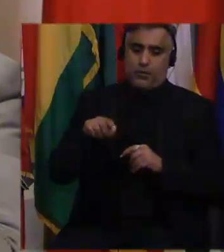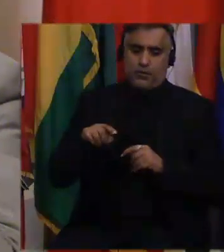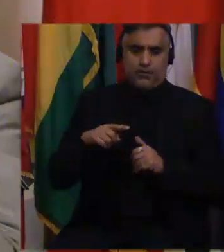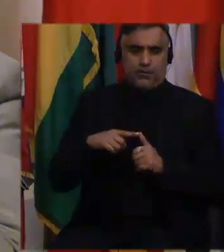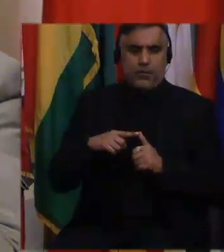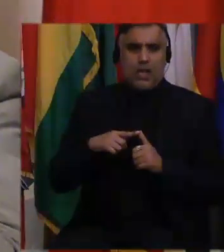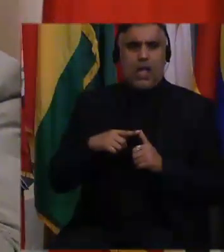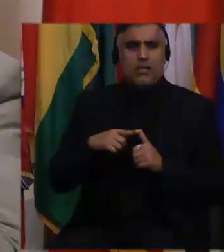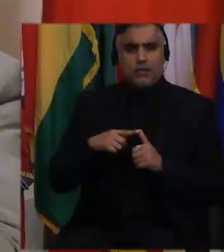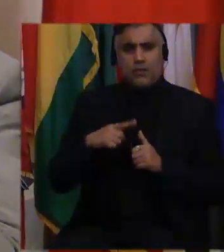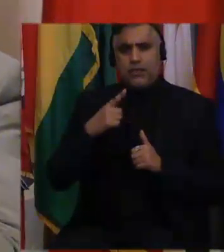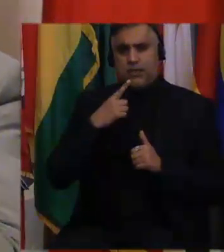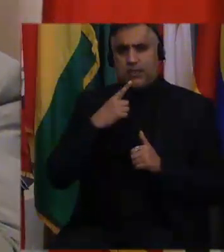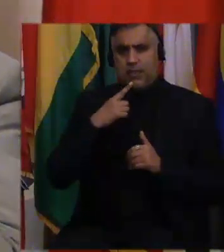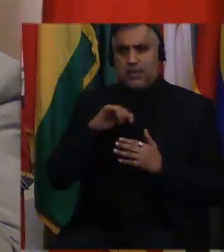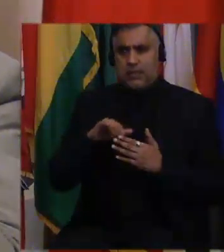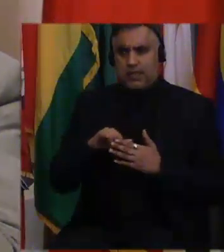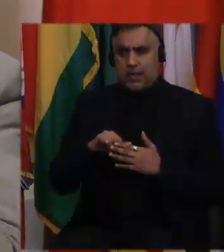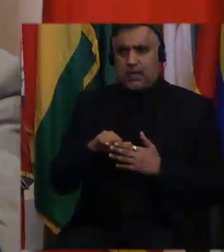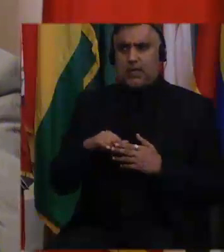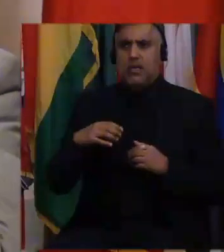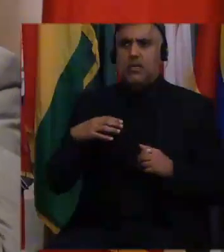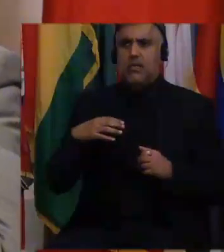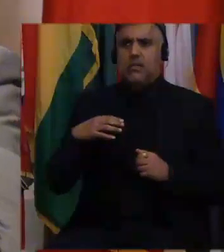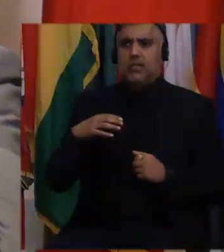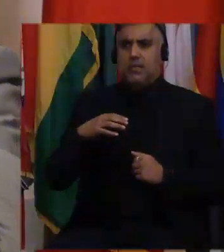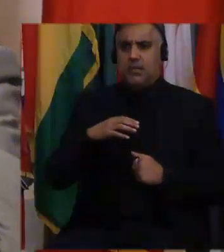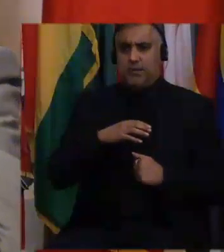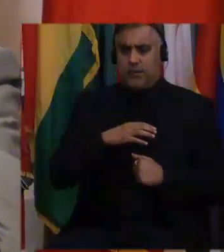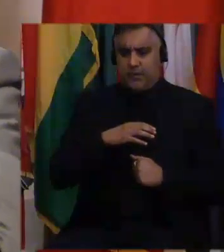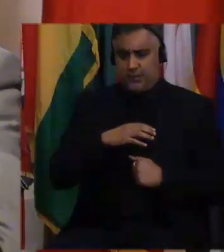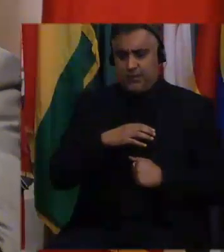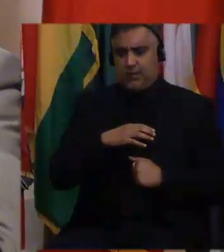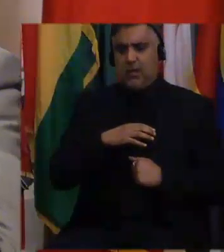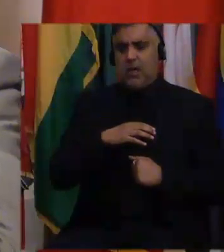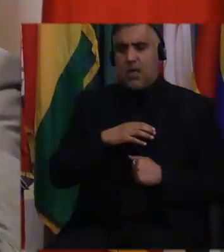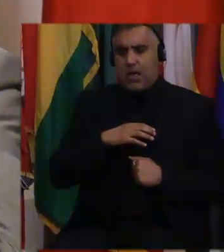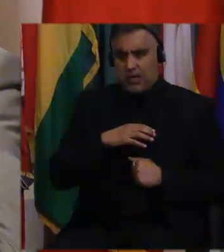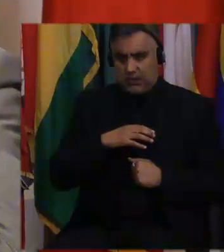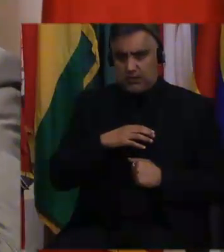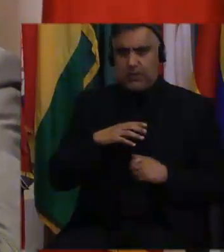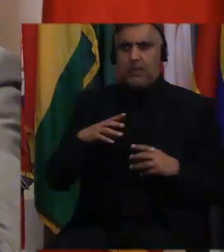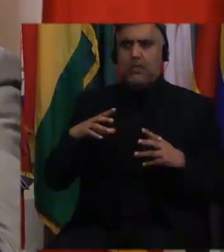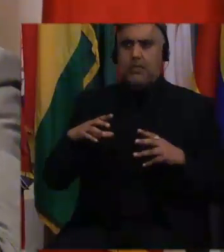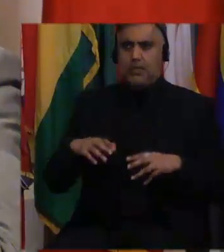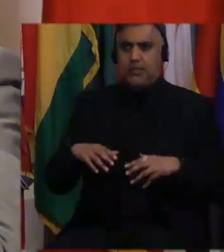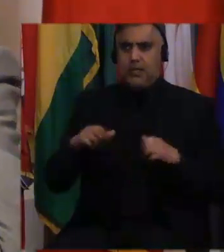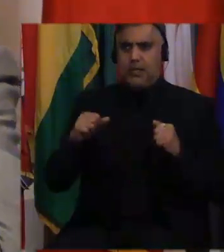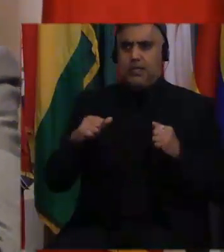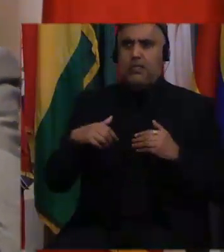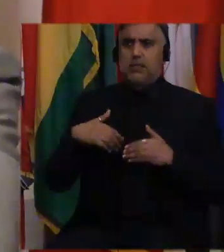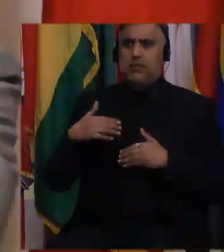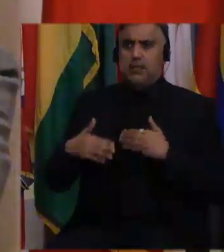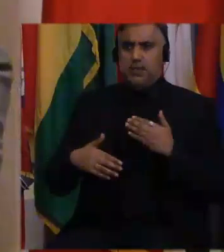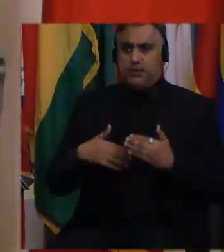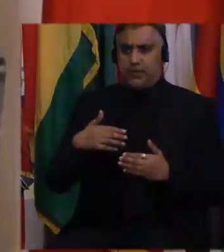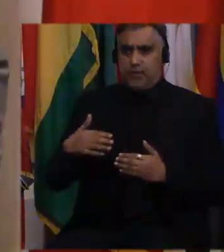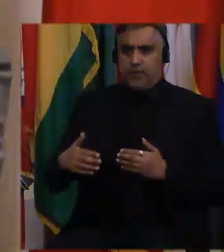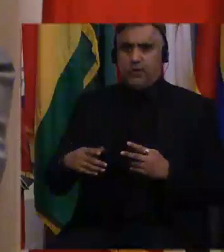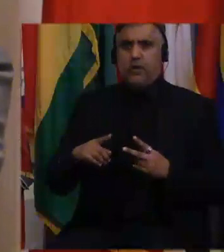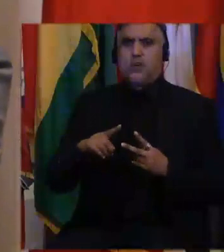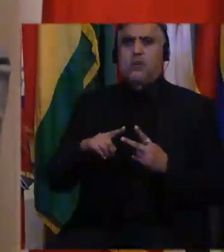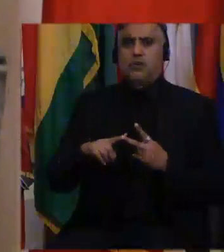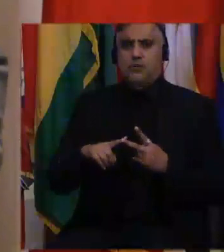la Comisión viene con pasos muy progresivos en materia de afirmación de estándares